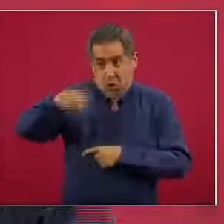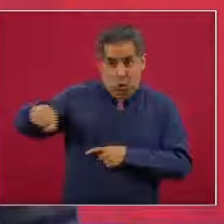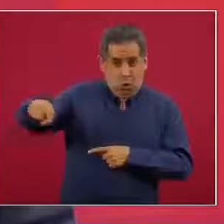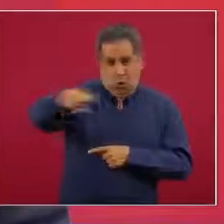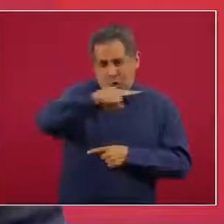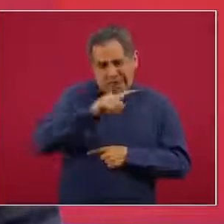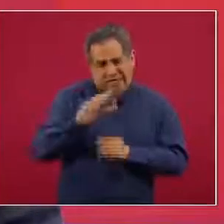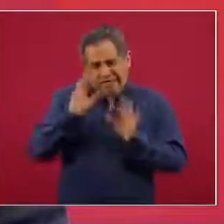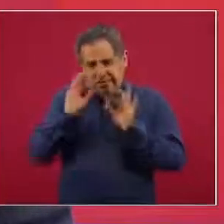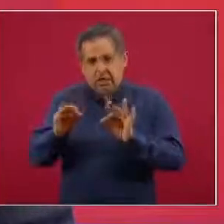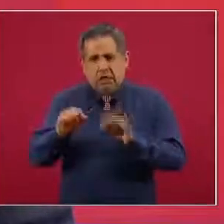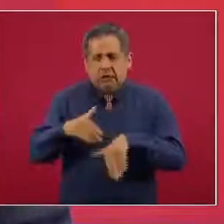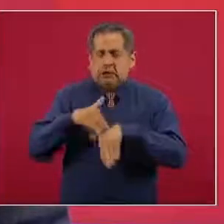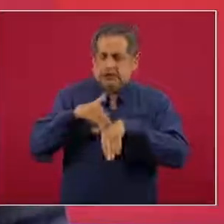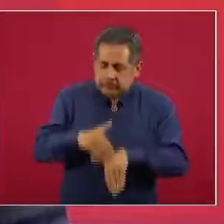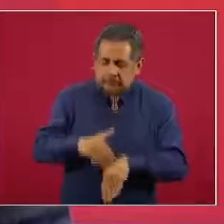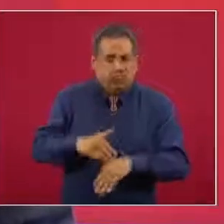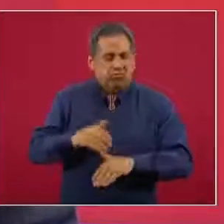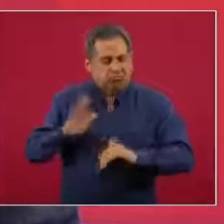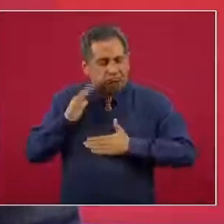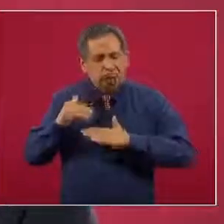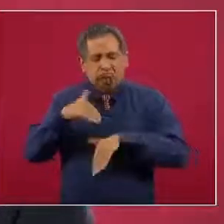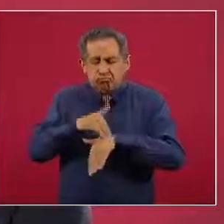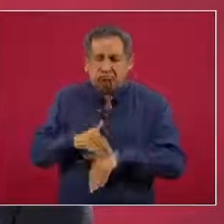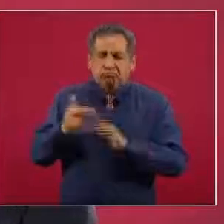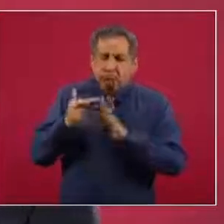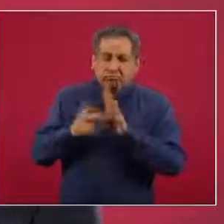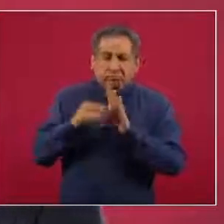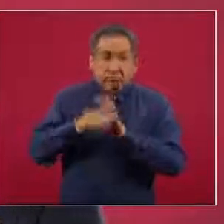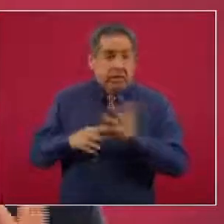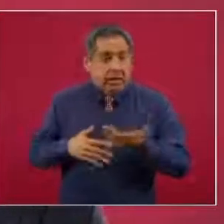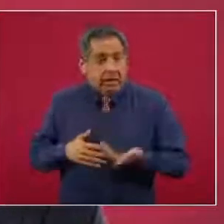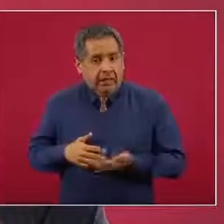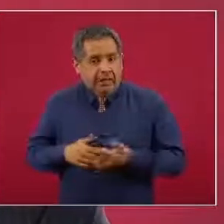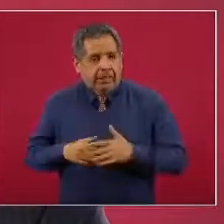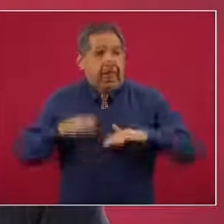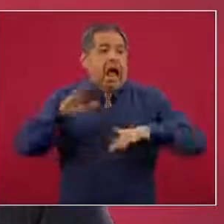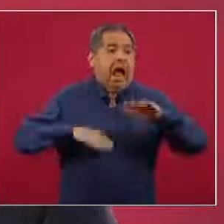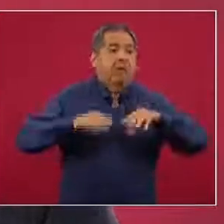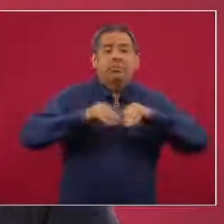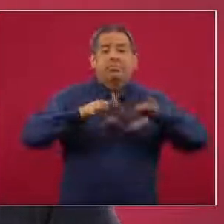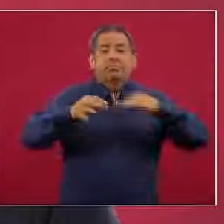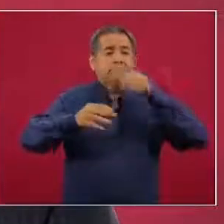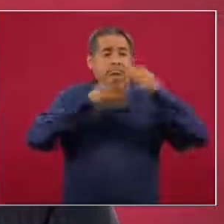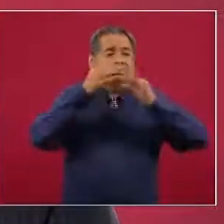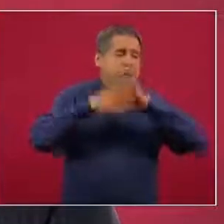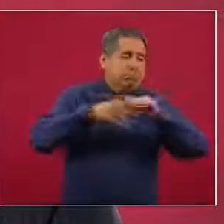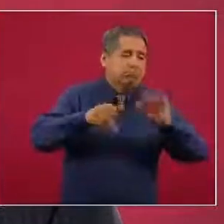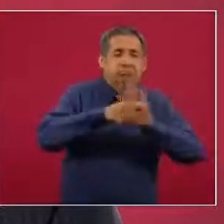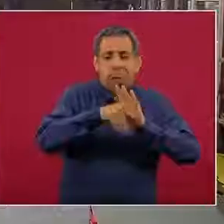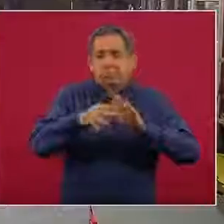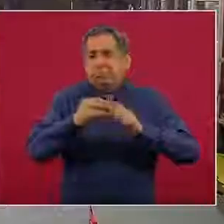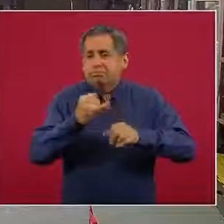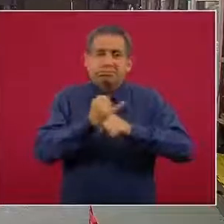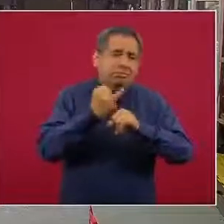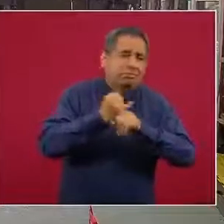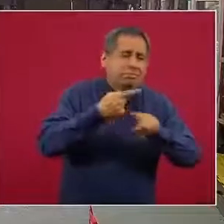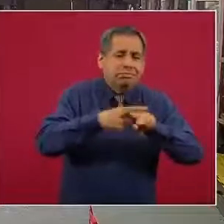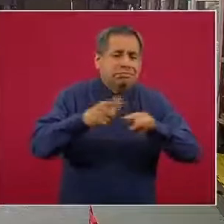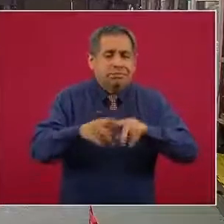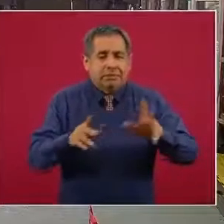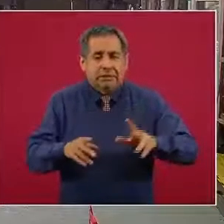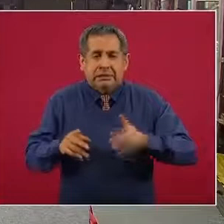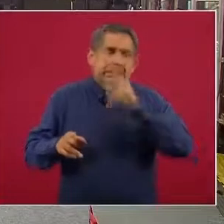sumamente disciplinado, comprometido. Vemos voces, a veces en los medios de comunicación, a veces en las redes sociales, que